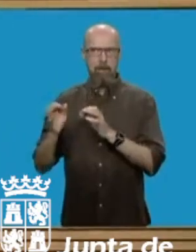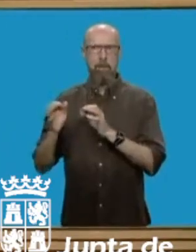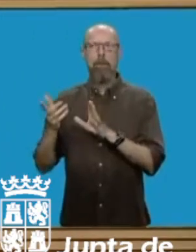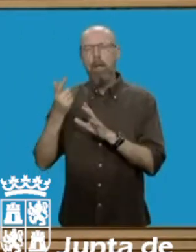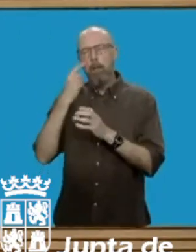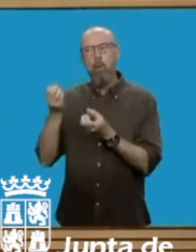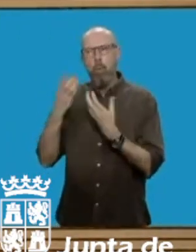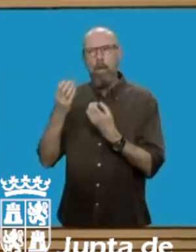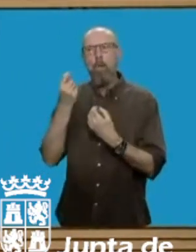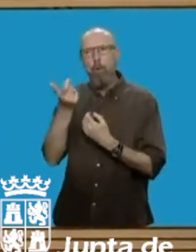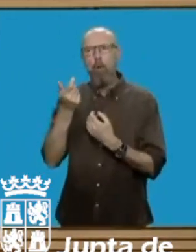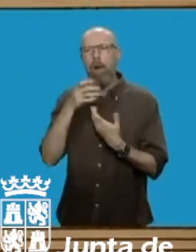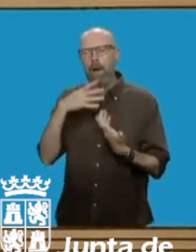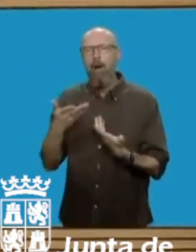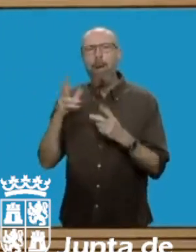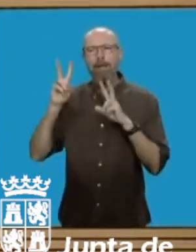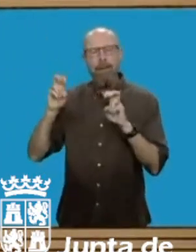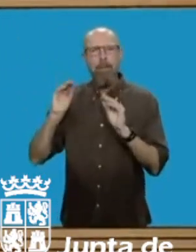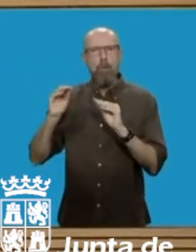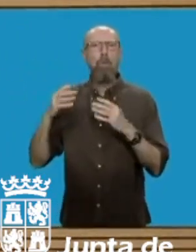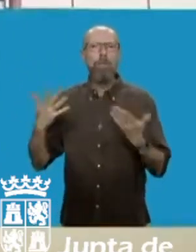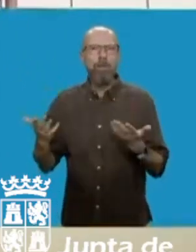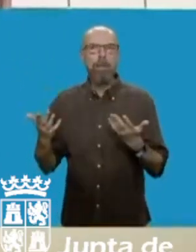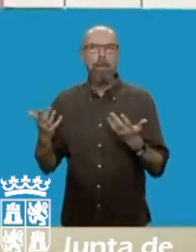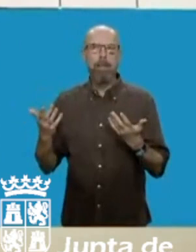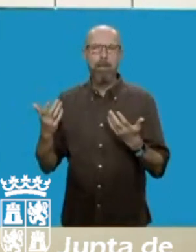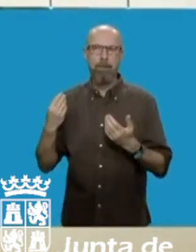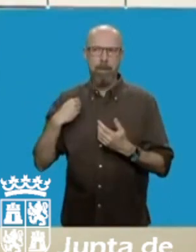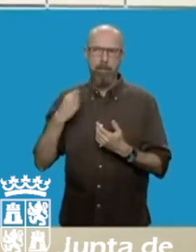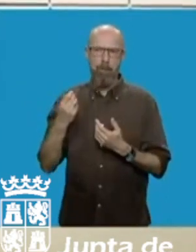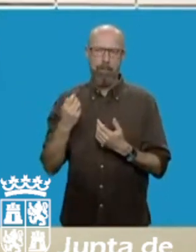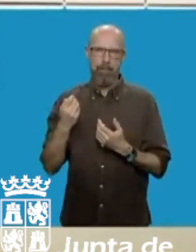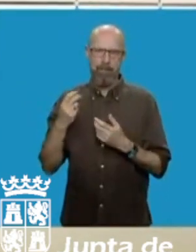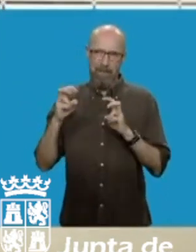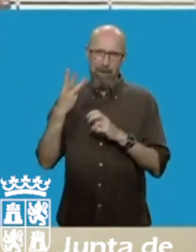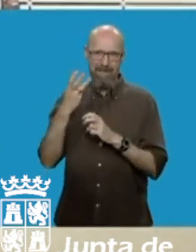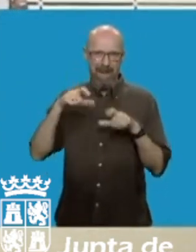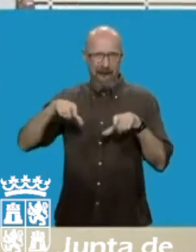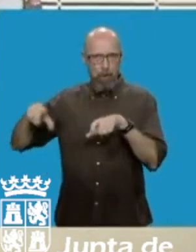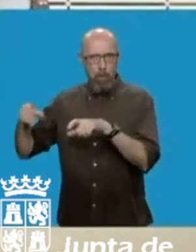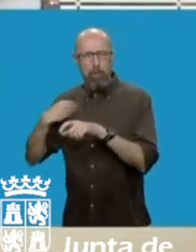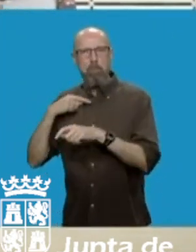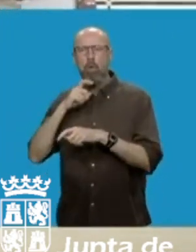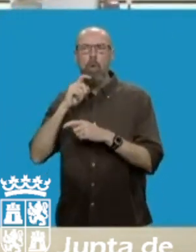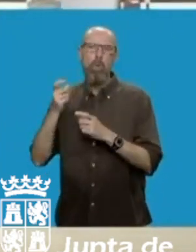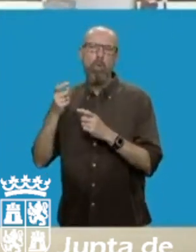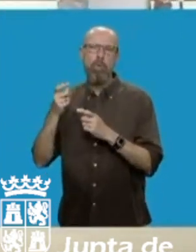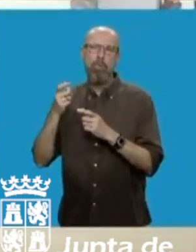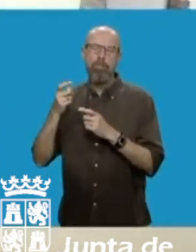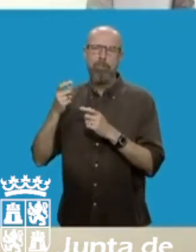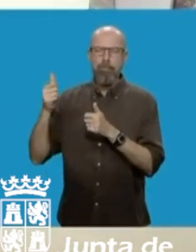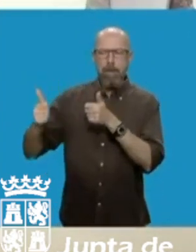un poquito, por hablar de actualidad, cómo está el tema, el recurso de Tres Cantos. Pongo un poco en situación, el rival de la